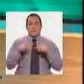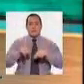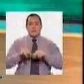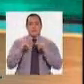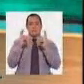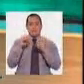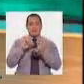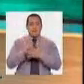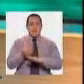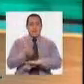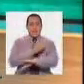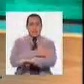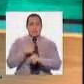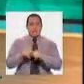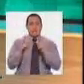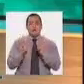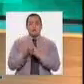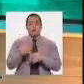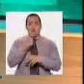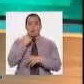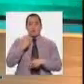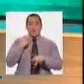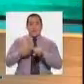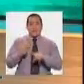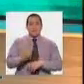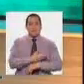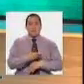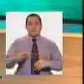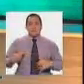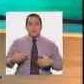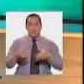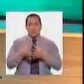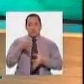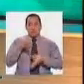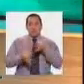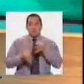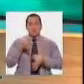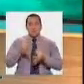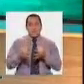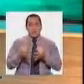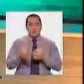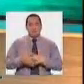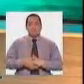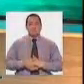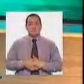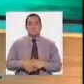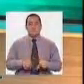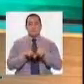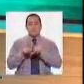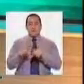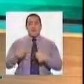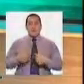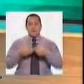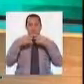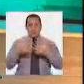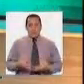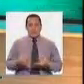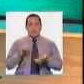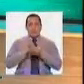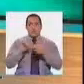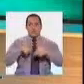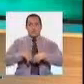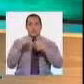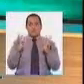tema que estuvo en la reunión, César San Martín, expresidente del Poder Judicial, ha dicho o ha reafirmado que